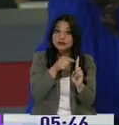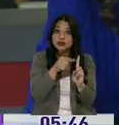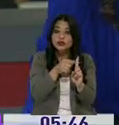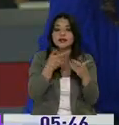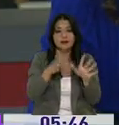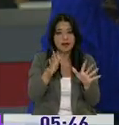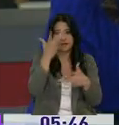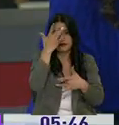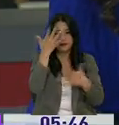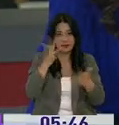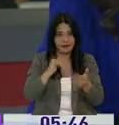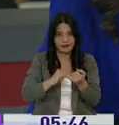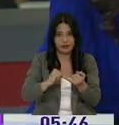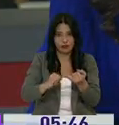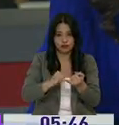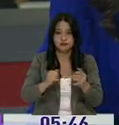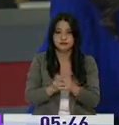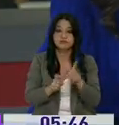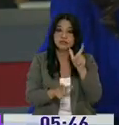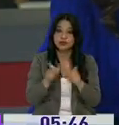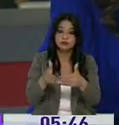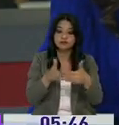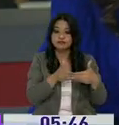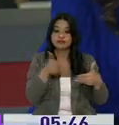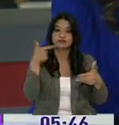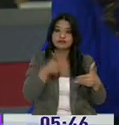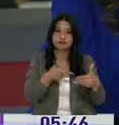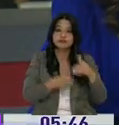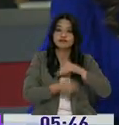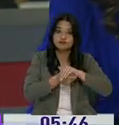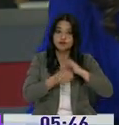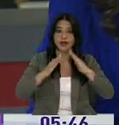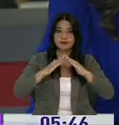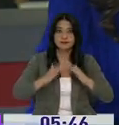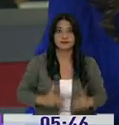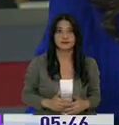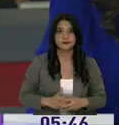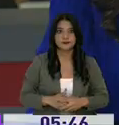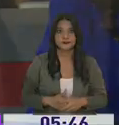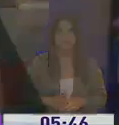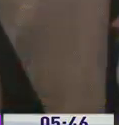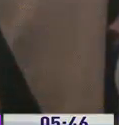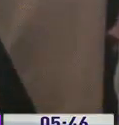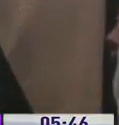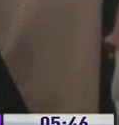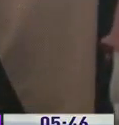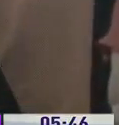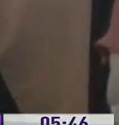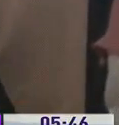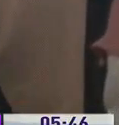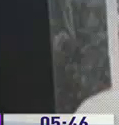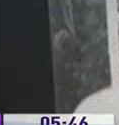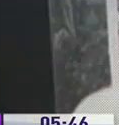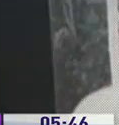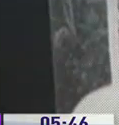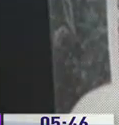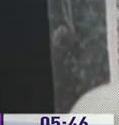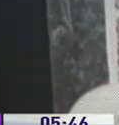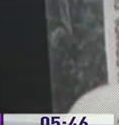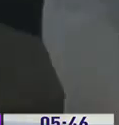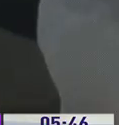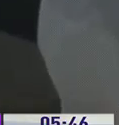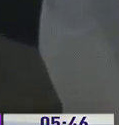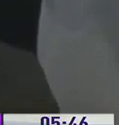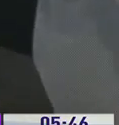Al momento, las personas se mantienen aisladas en sus hogares. Confirmado COVID-19 en el Ecuador.